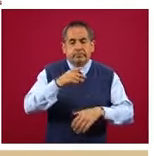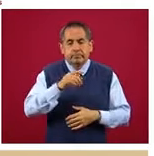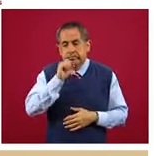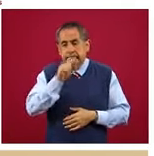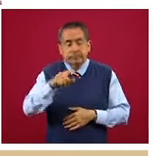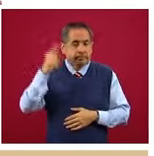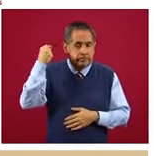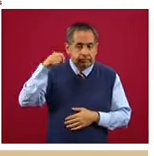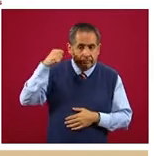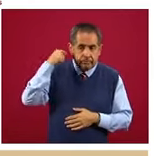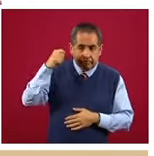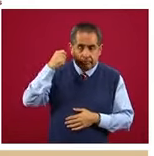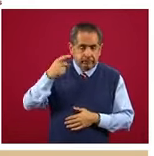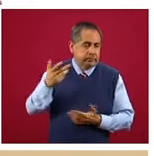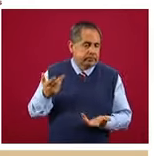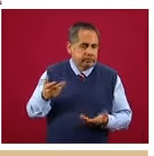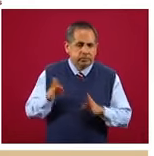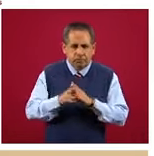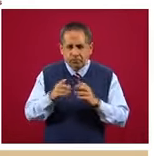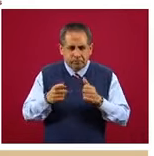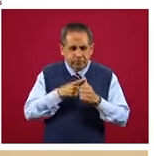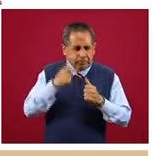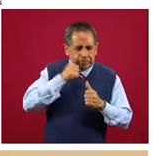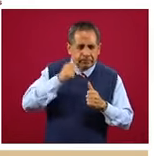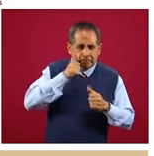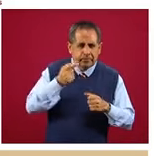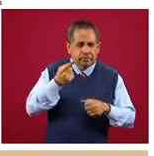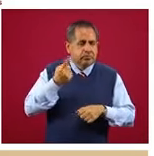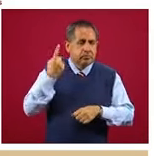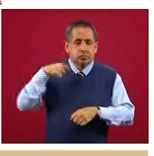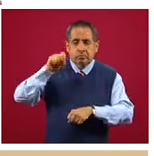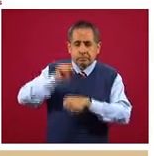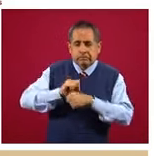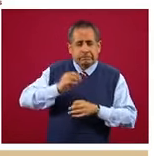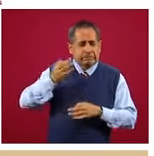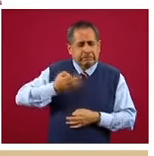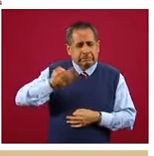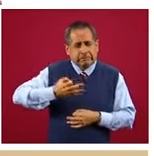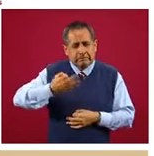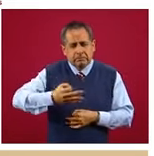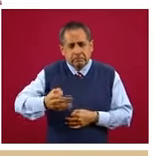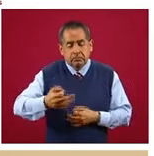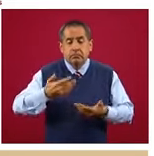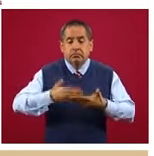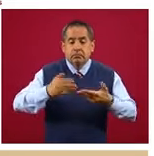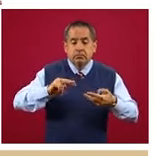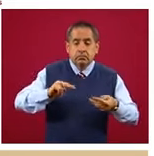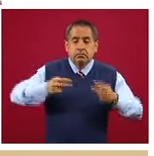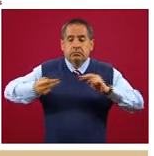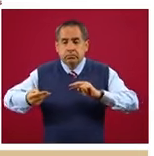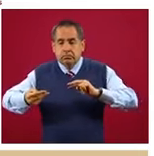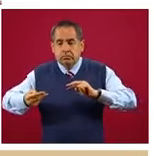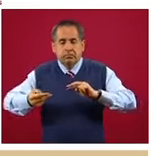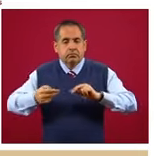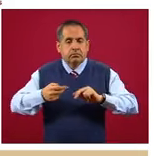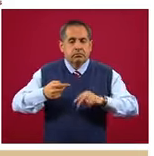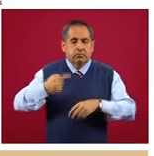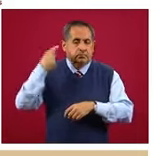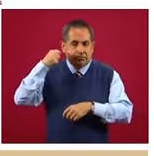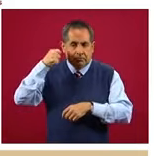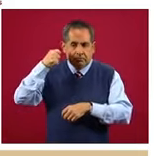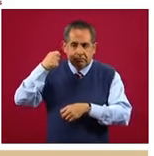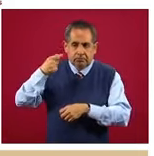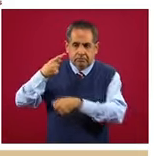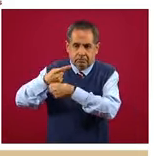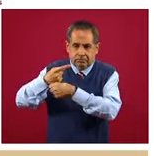veíamos a Tabasco en los primeros lugares durante prácticamente toda la semana pasada. Esta semana ya cambió a un segundo